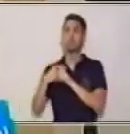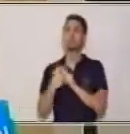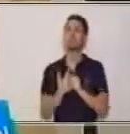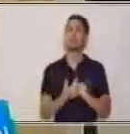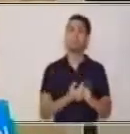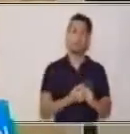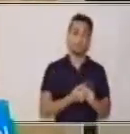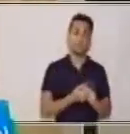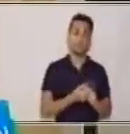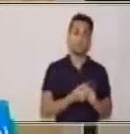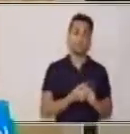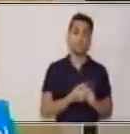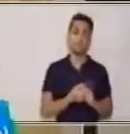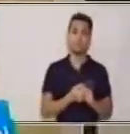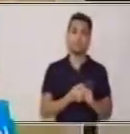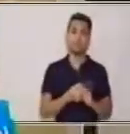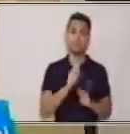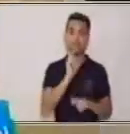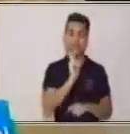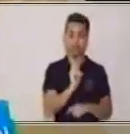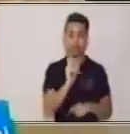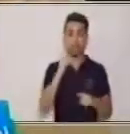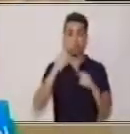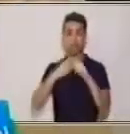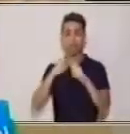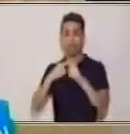Menos por menos, más, Y por Y,